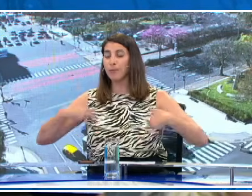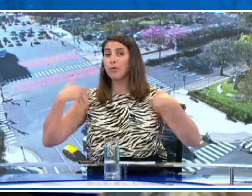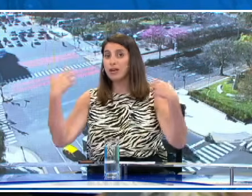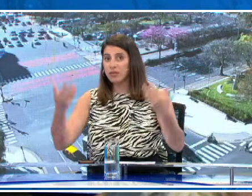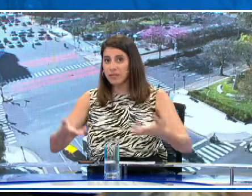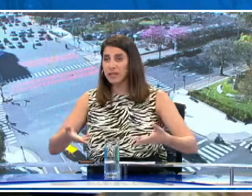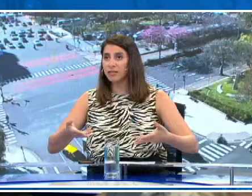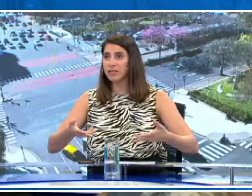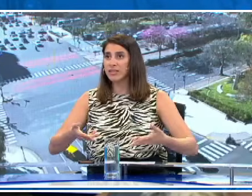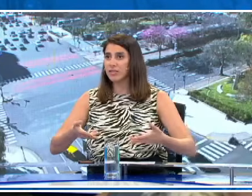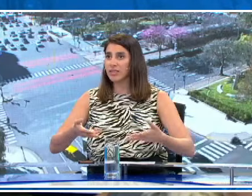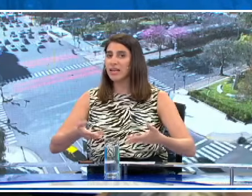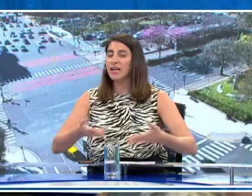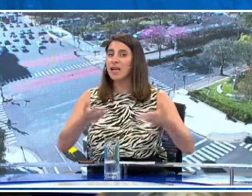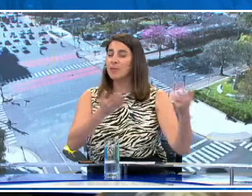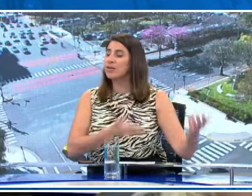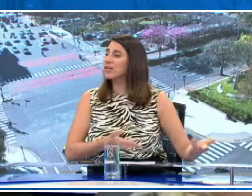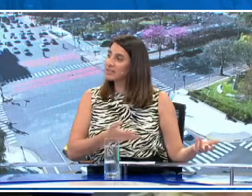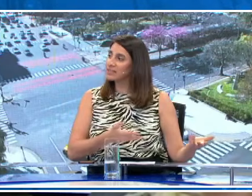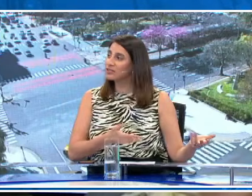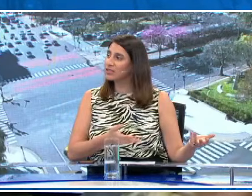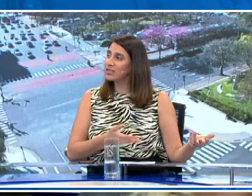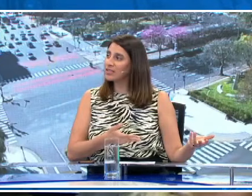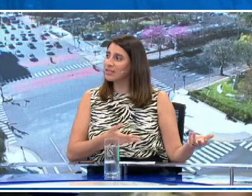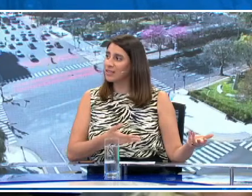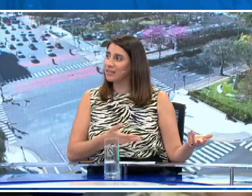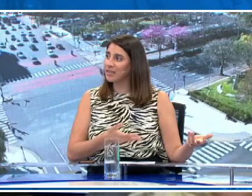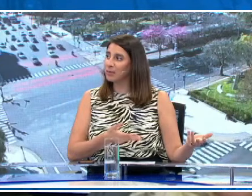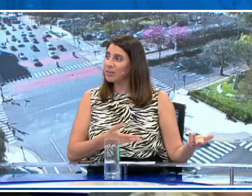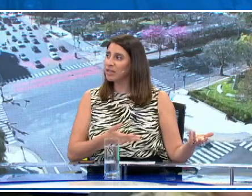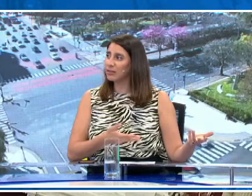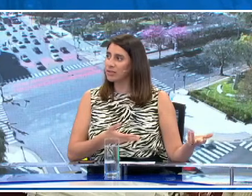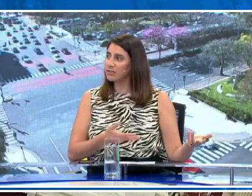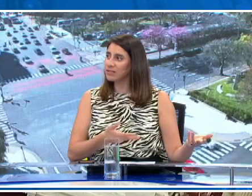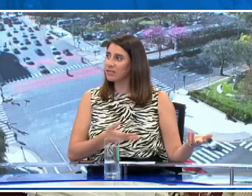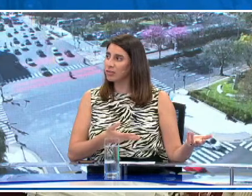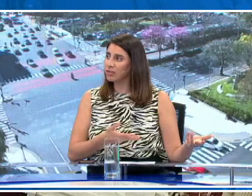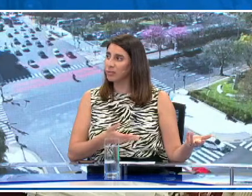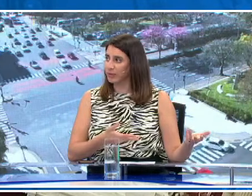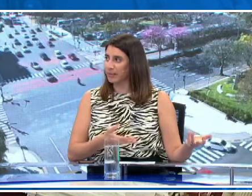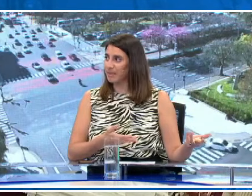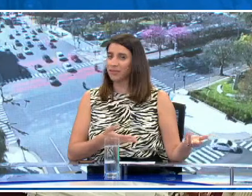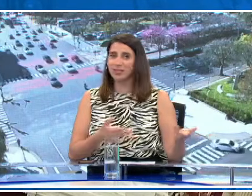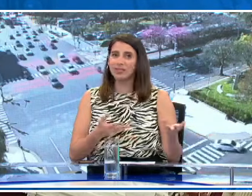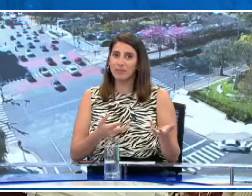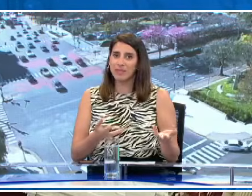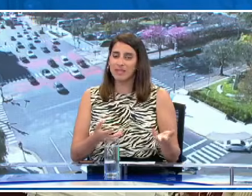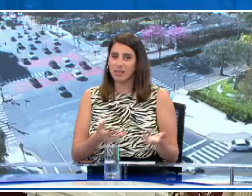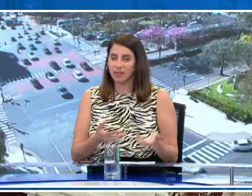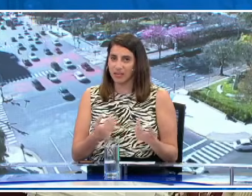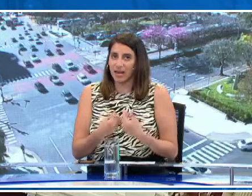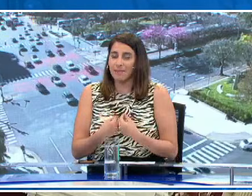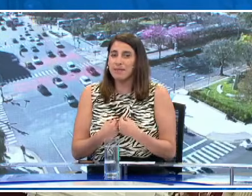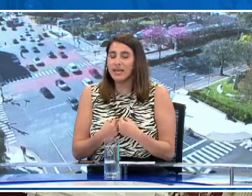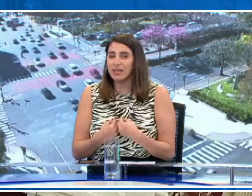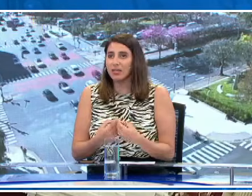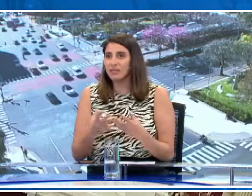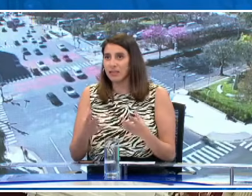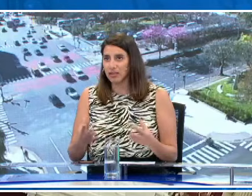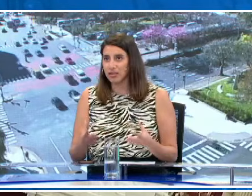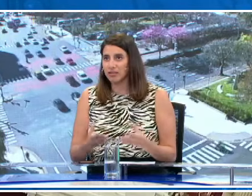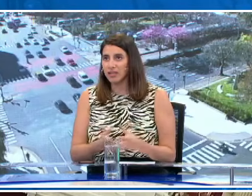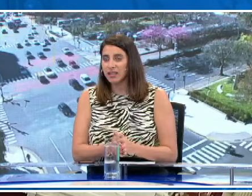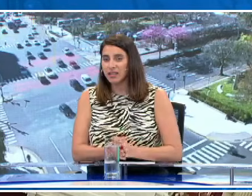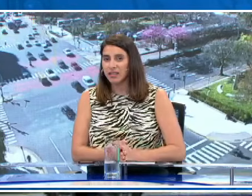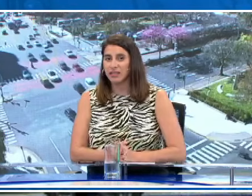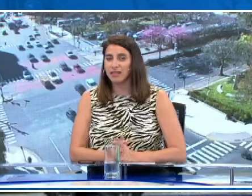afuera muy en contra del gobierno nacional, pero en el recinto tienen, en el momento de la votación tienen otro comportamiento y eso me parece que es lo que a mí me quedó de